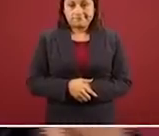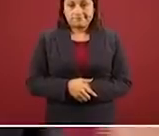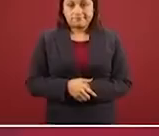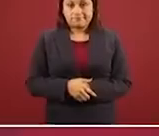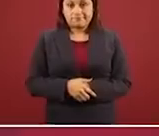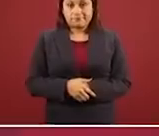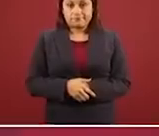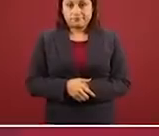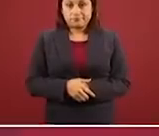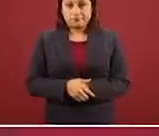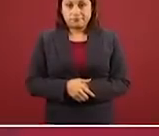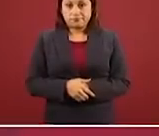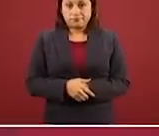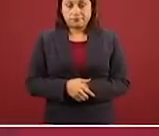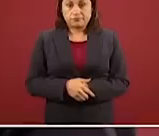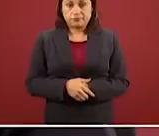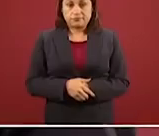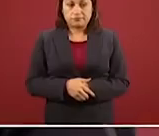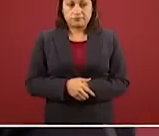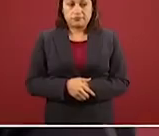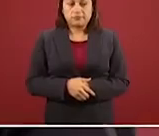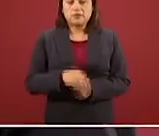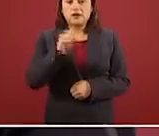Además, ofensivo.